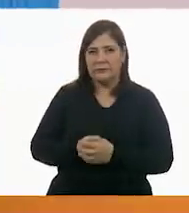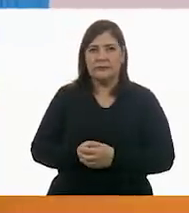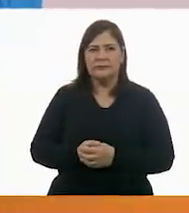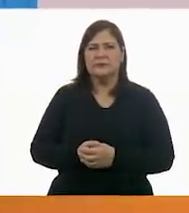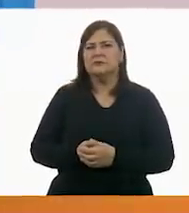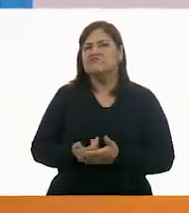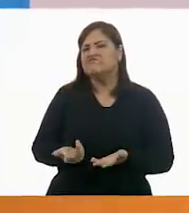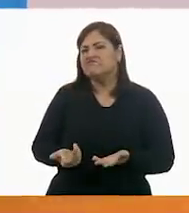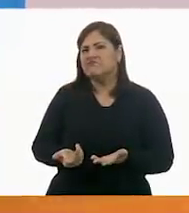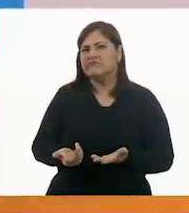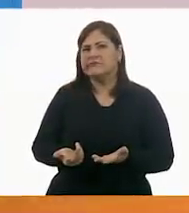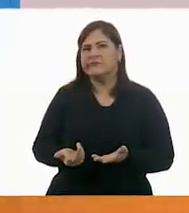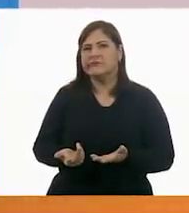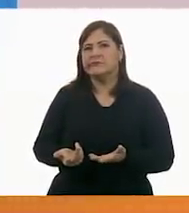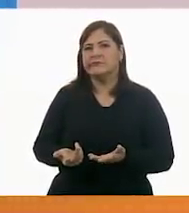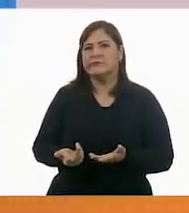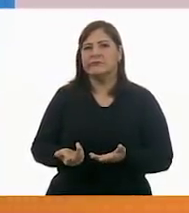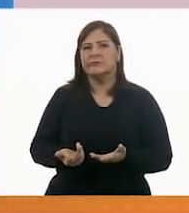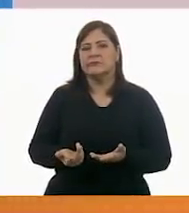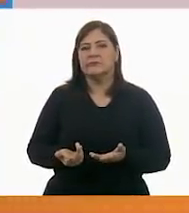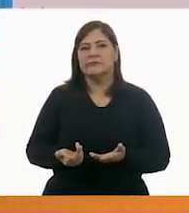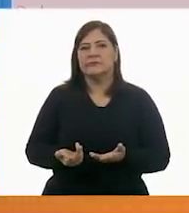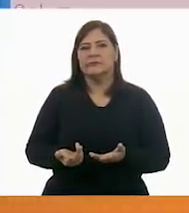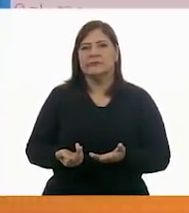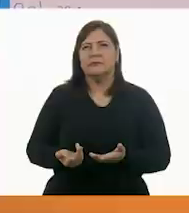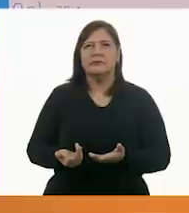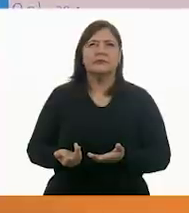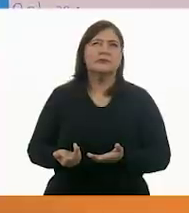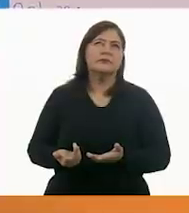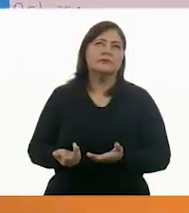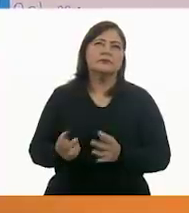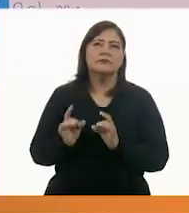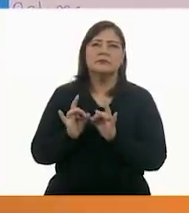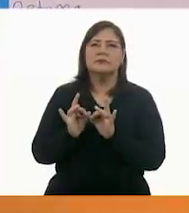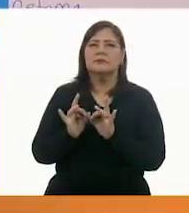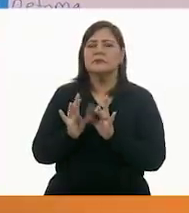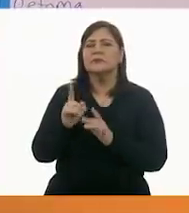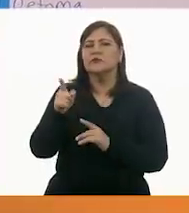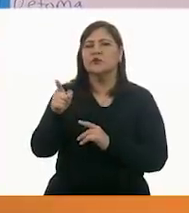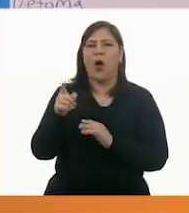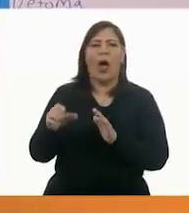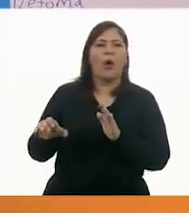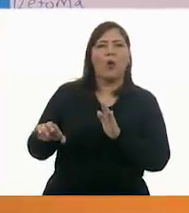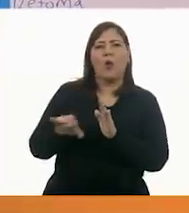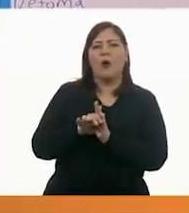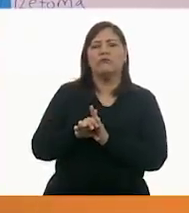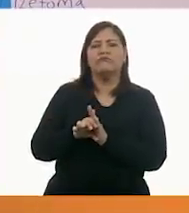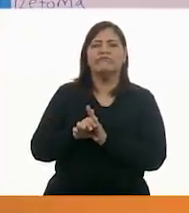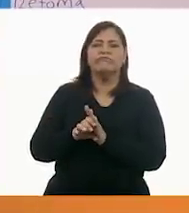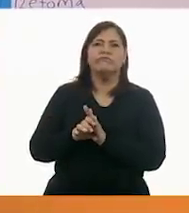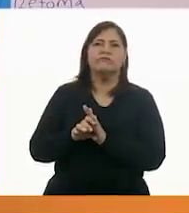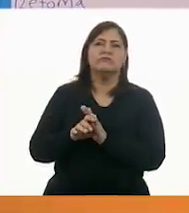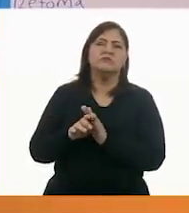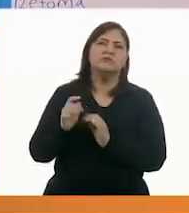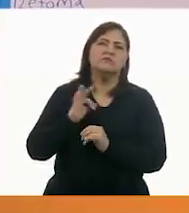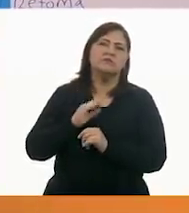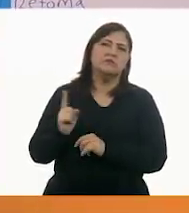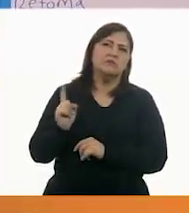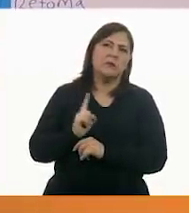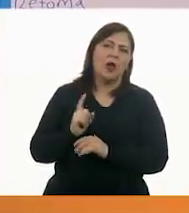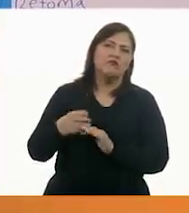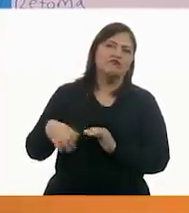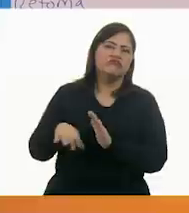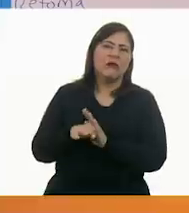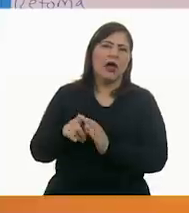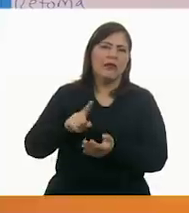¿qué pasa cuando estás, no me imagino, en tu cuarto? Y de repente, en